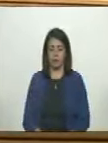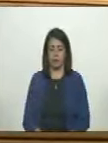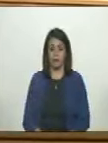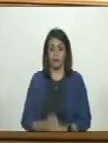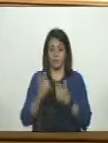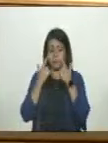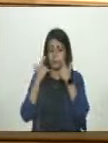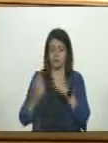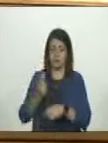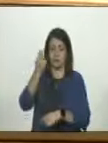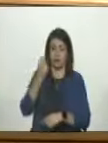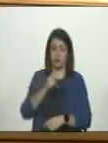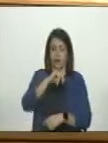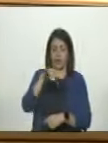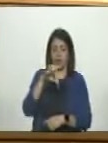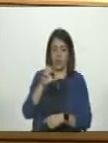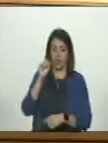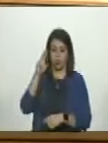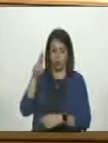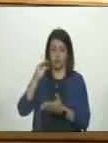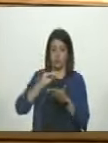Dejo en el derecho a la palabra al diputado Jesús Faría.